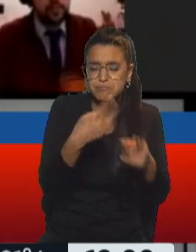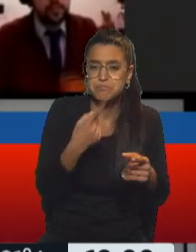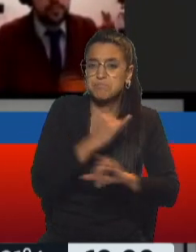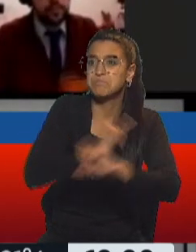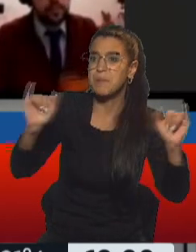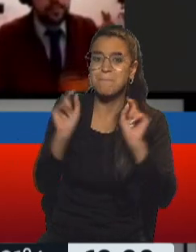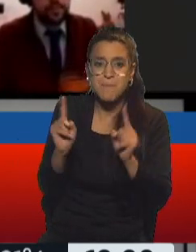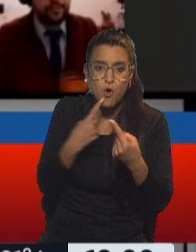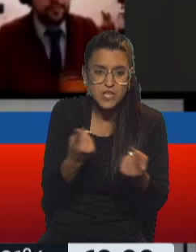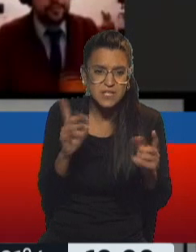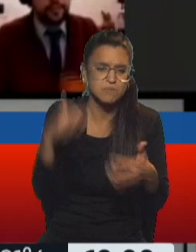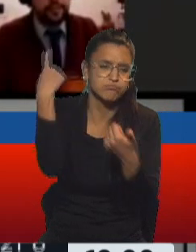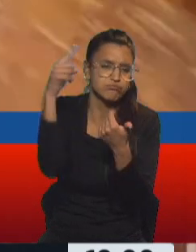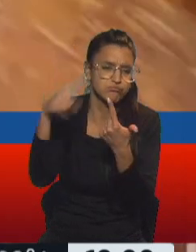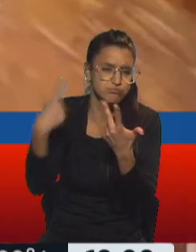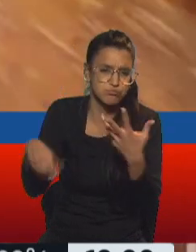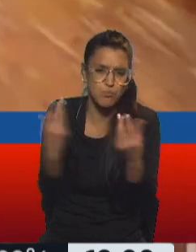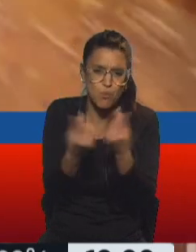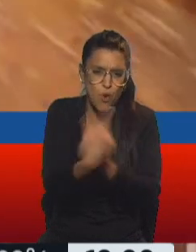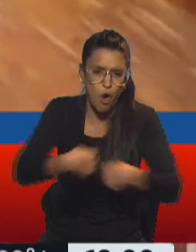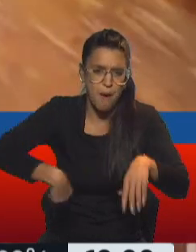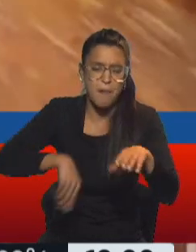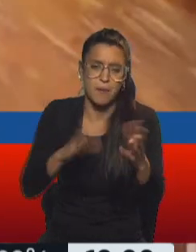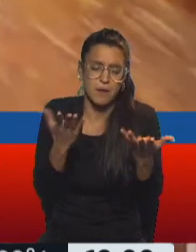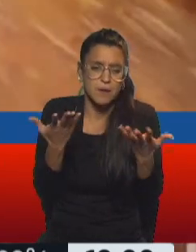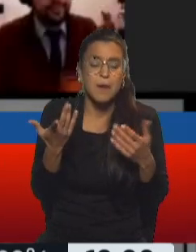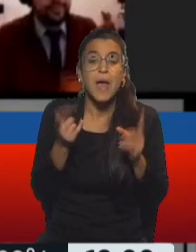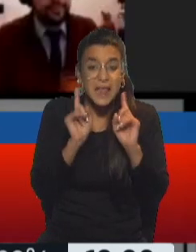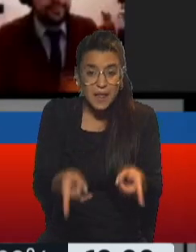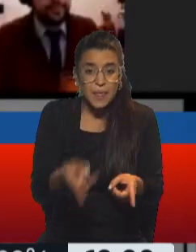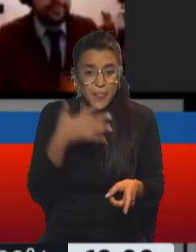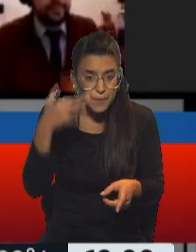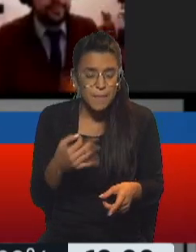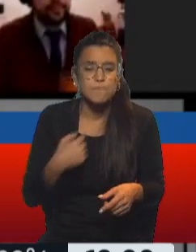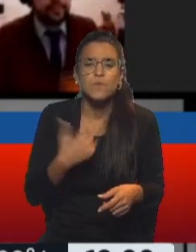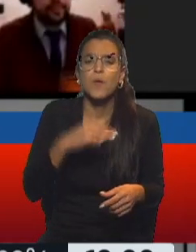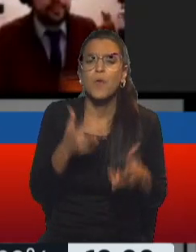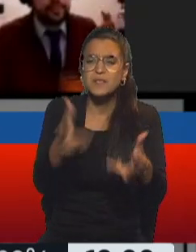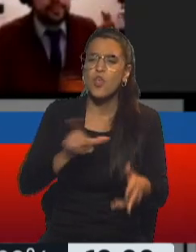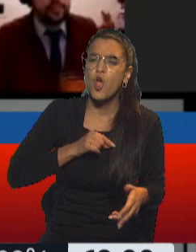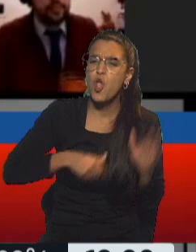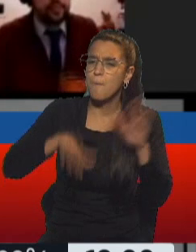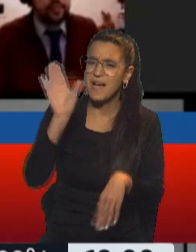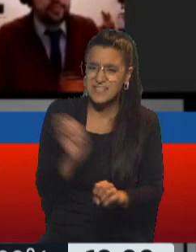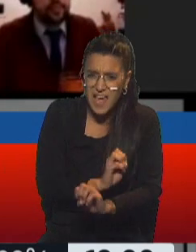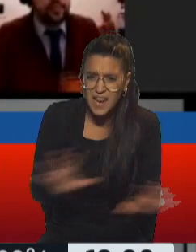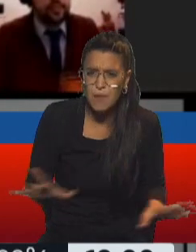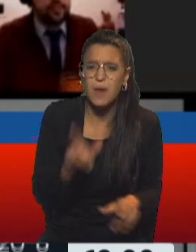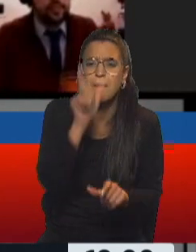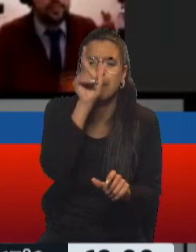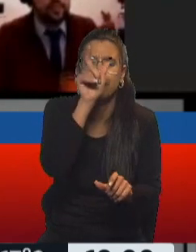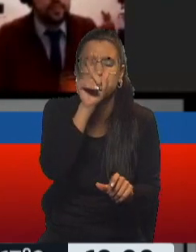publicado, y no sé cuántas barbaridades más. También realmente tengo que decir que más me dolió la canallada de quienes